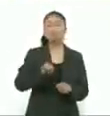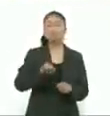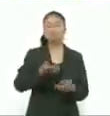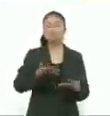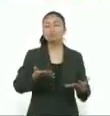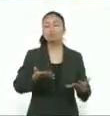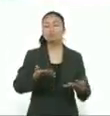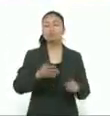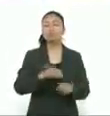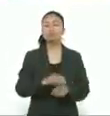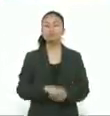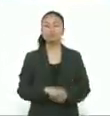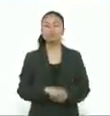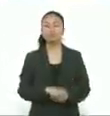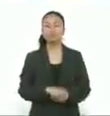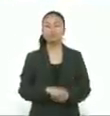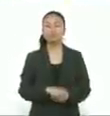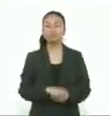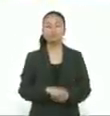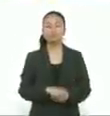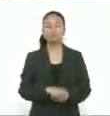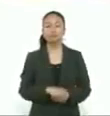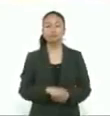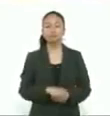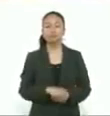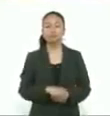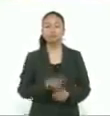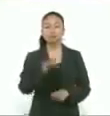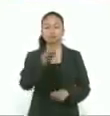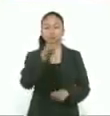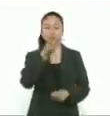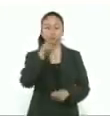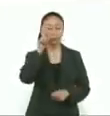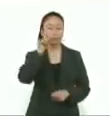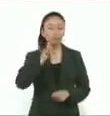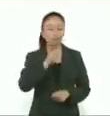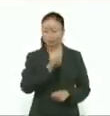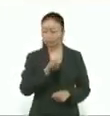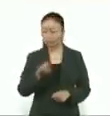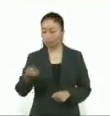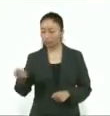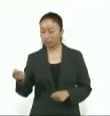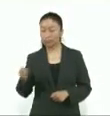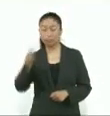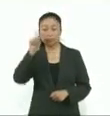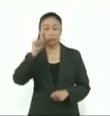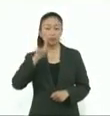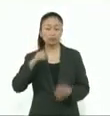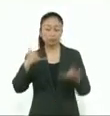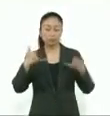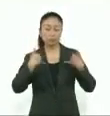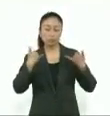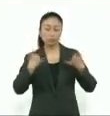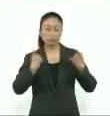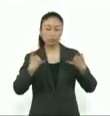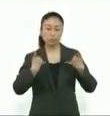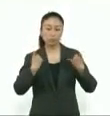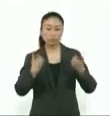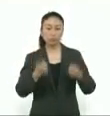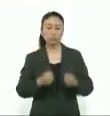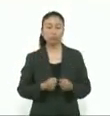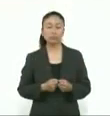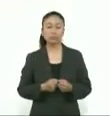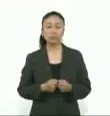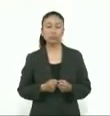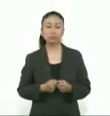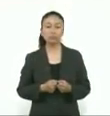mayor: mostrar a las niñas, a las jóvenes, que el camino de